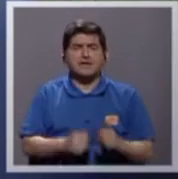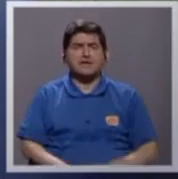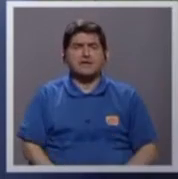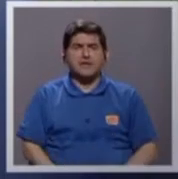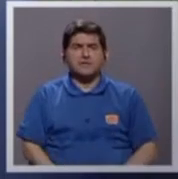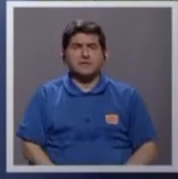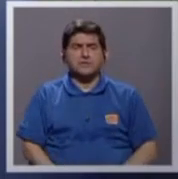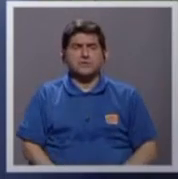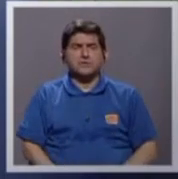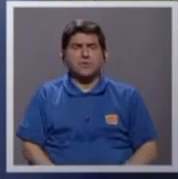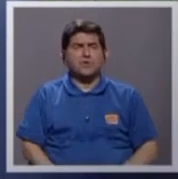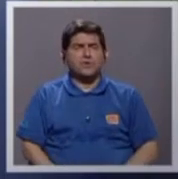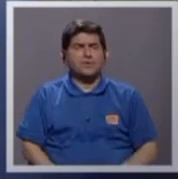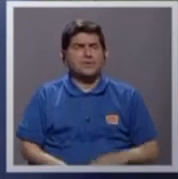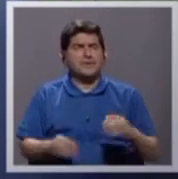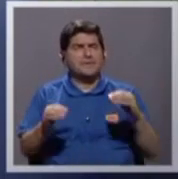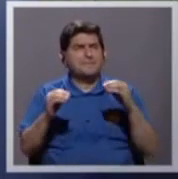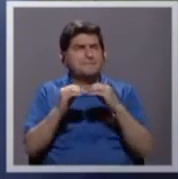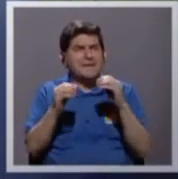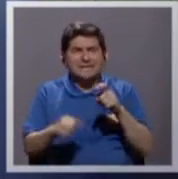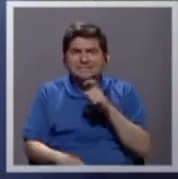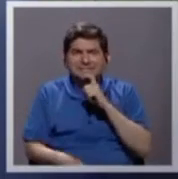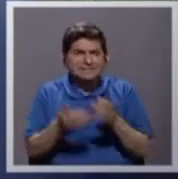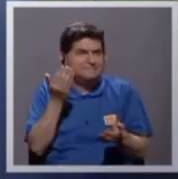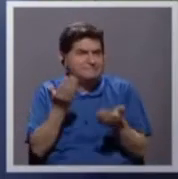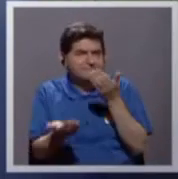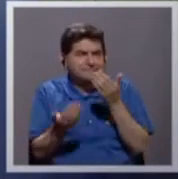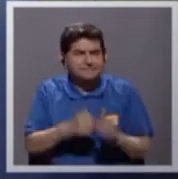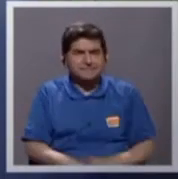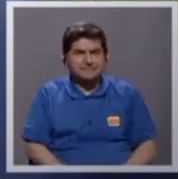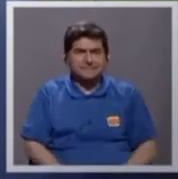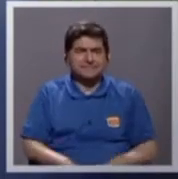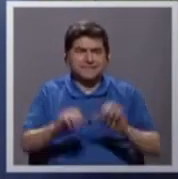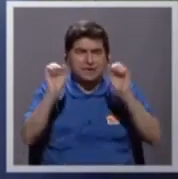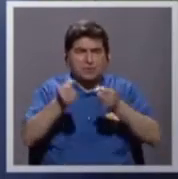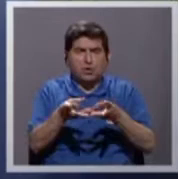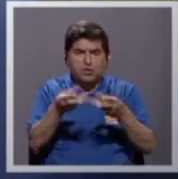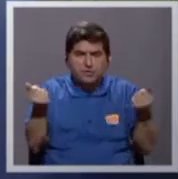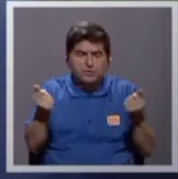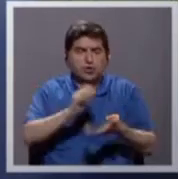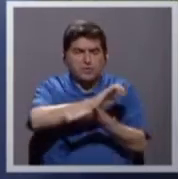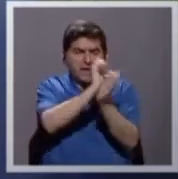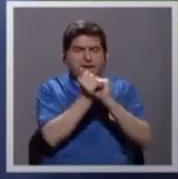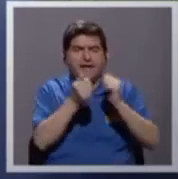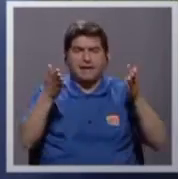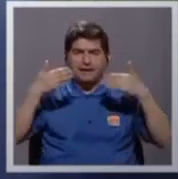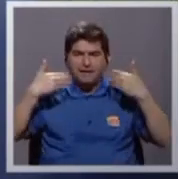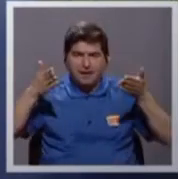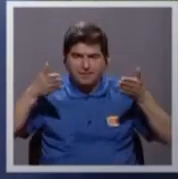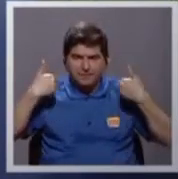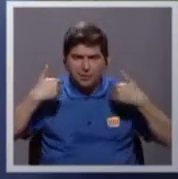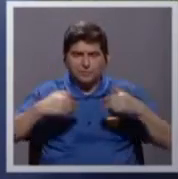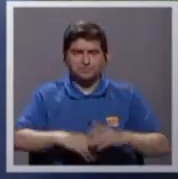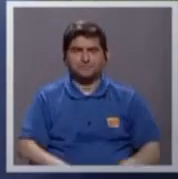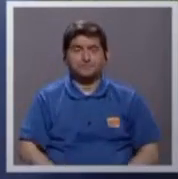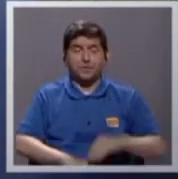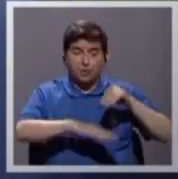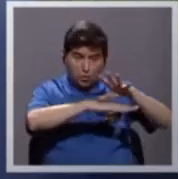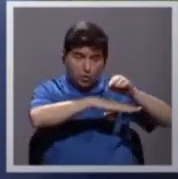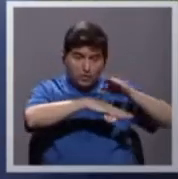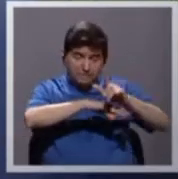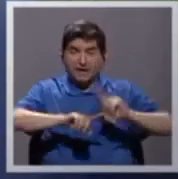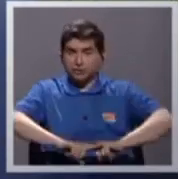pero más difícil es de resolver el problema del cambio climático con sus